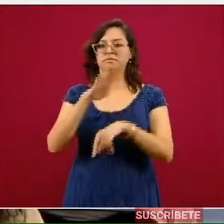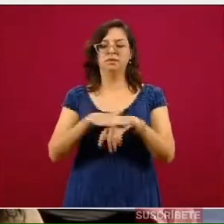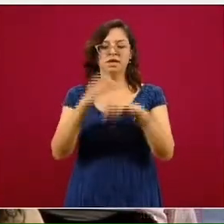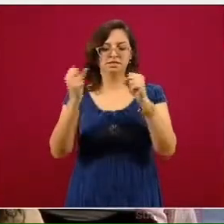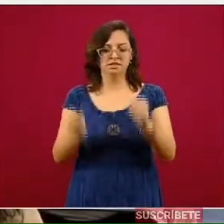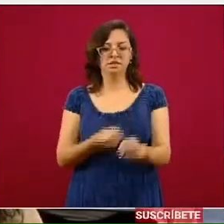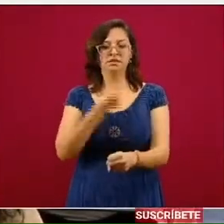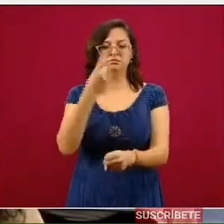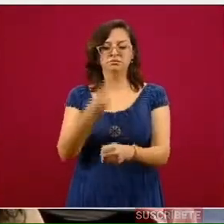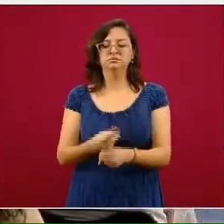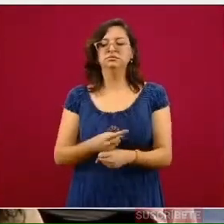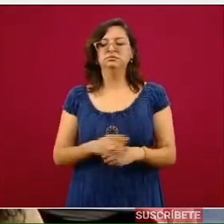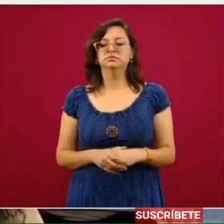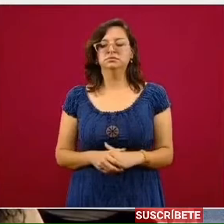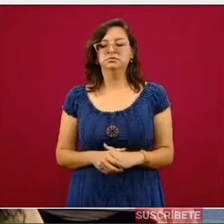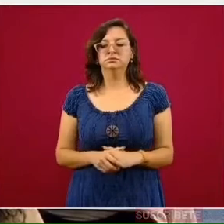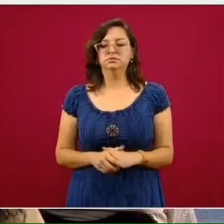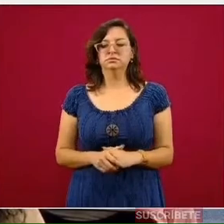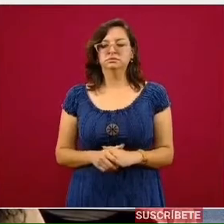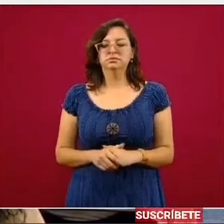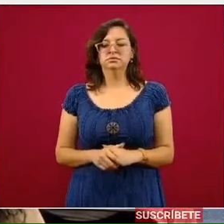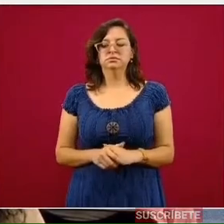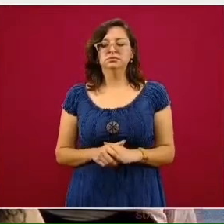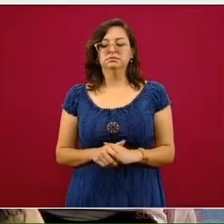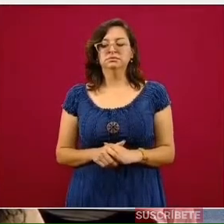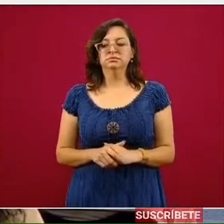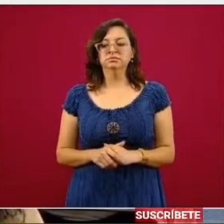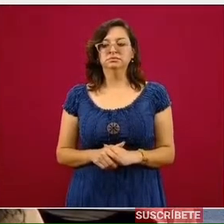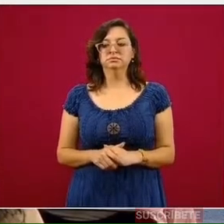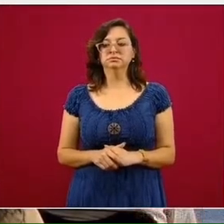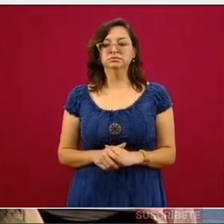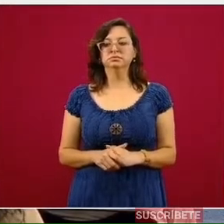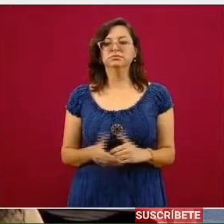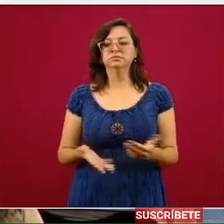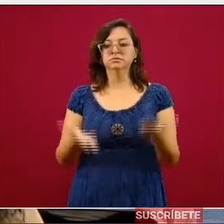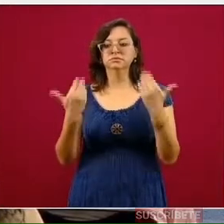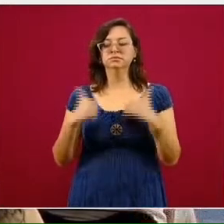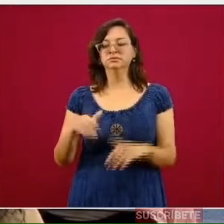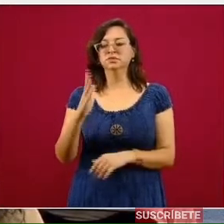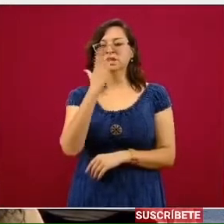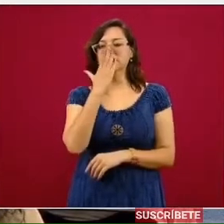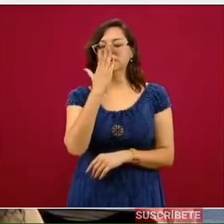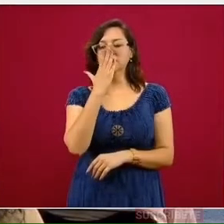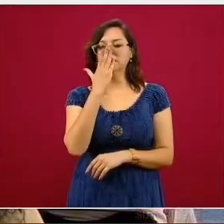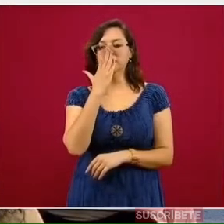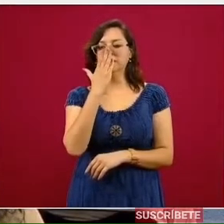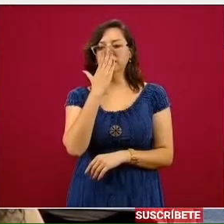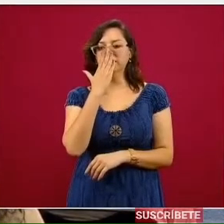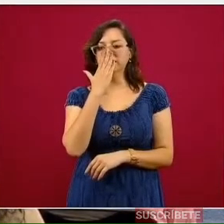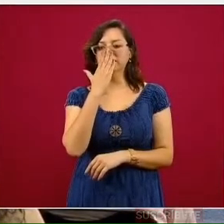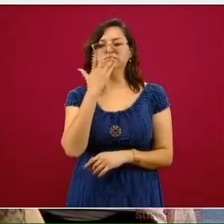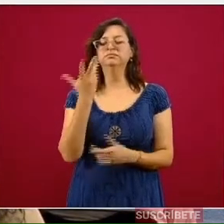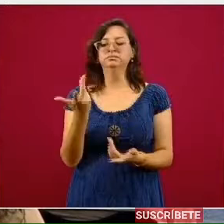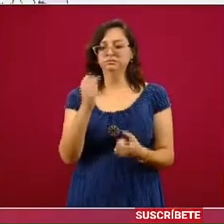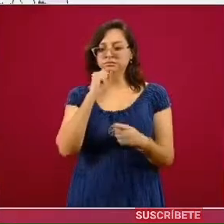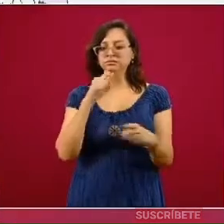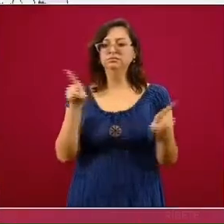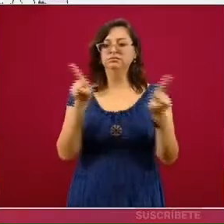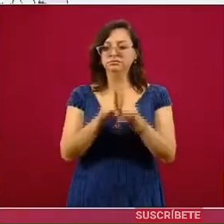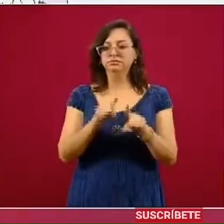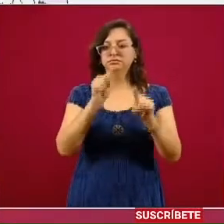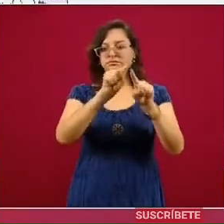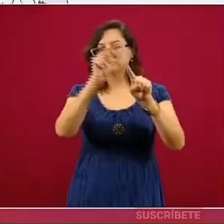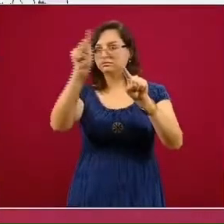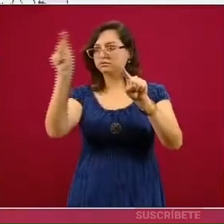acciones importantes. Veamos la siguiente diapositiva. Tenemos ahora a Sonora. Sonora también, una distribución